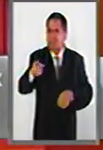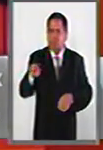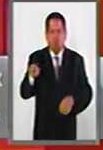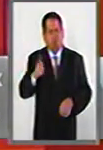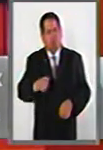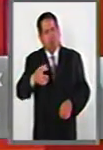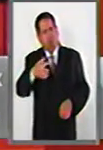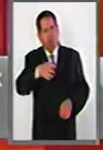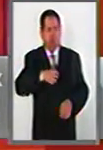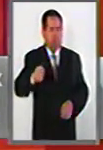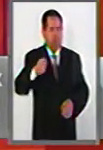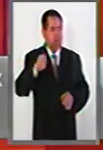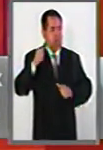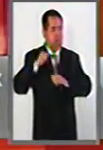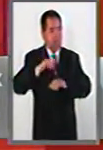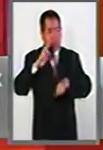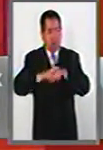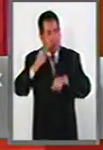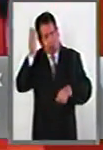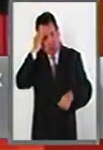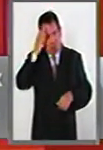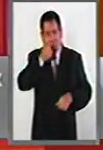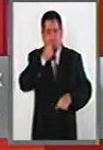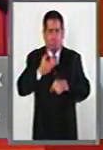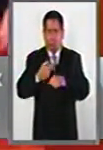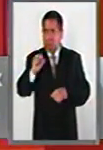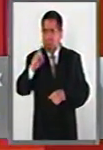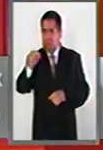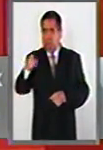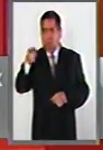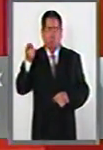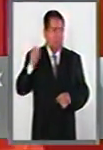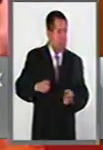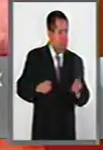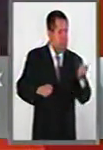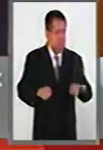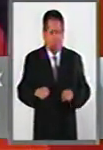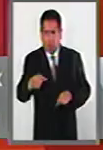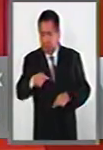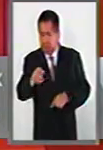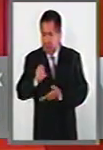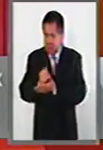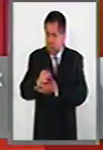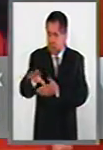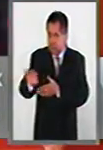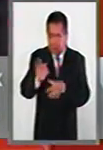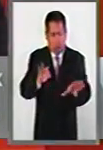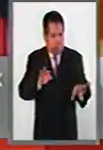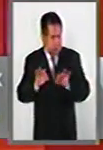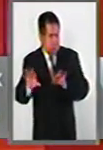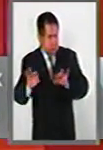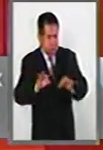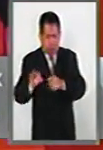que depende del secretario de la Defensa, que nombra a todos los jueces, que nombra a los magistrados, que nombra a los fiscales, que nombra a los